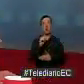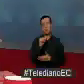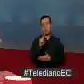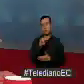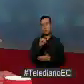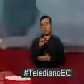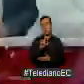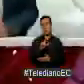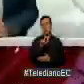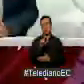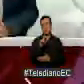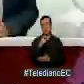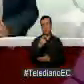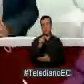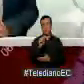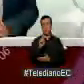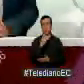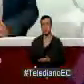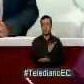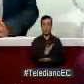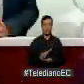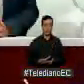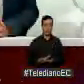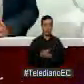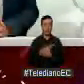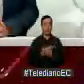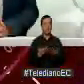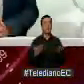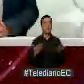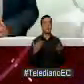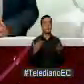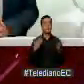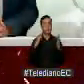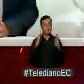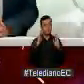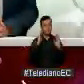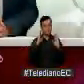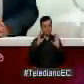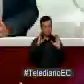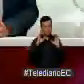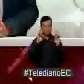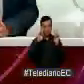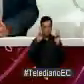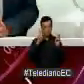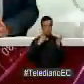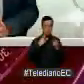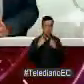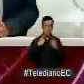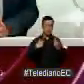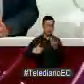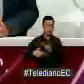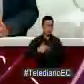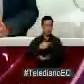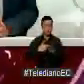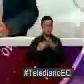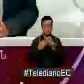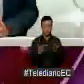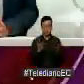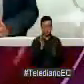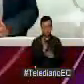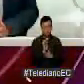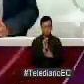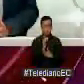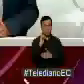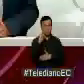Legarda, presidente ejecutivo de FedExport, quien nos ofrecerá su punto de vista sobre este acercamiento que ha mantenido Ecuador,